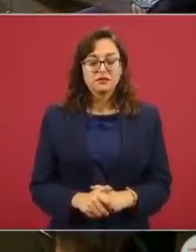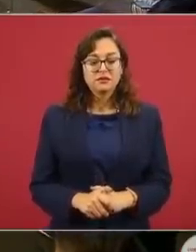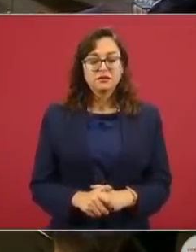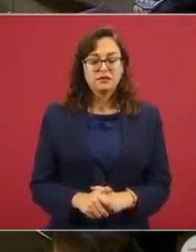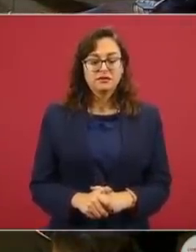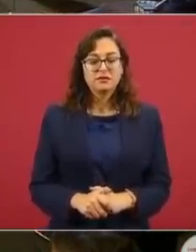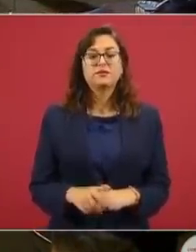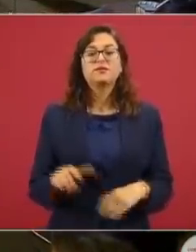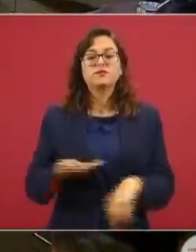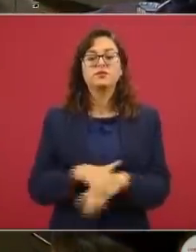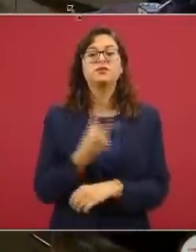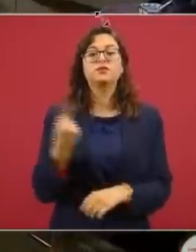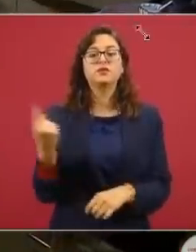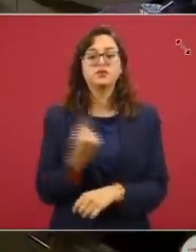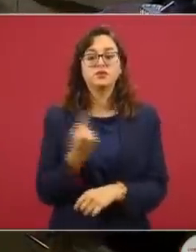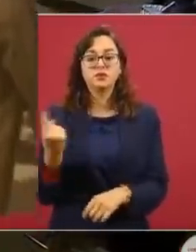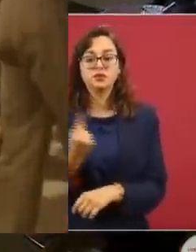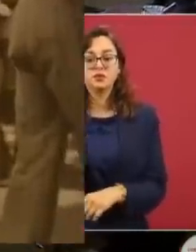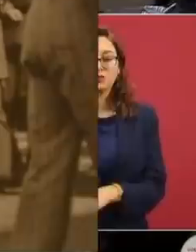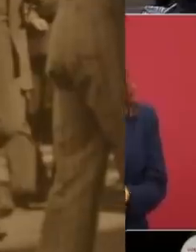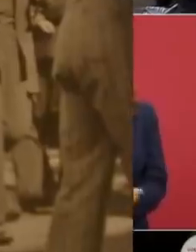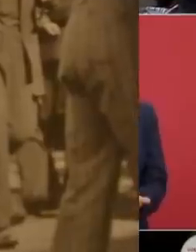porque habían dejado también de recibir,